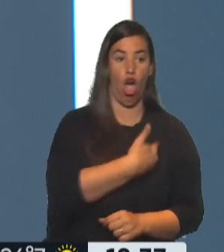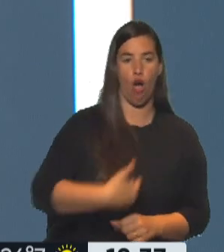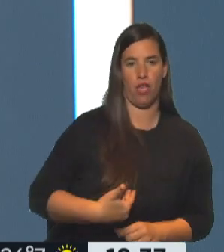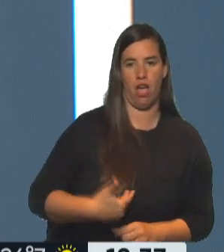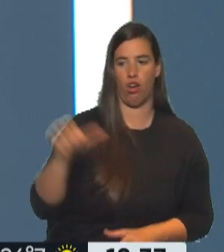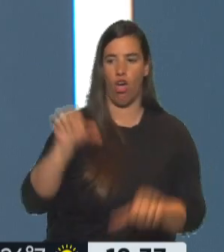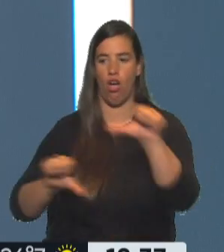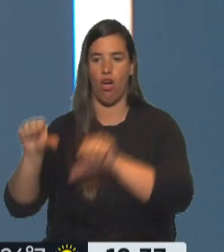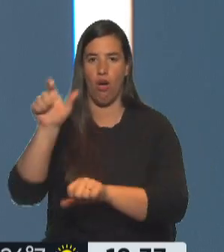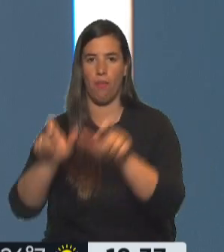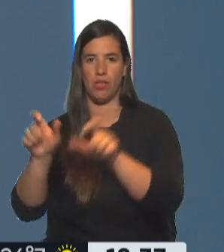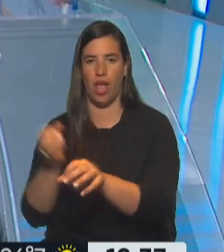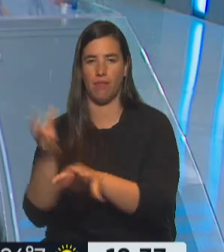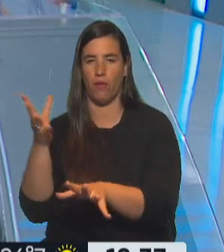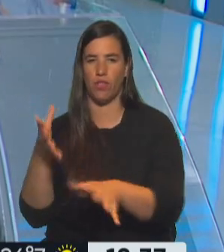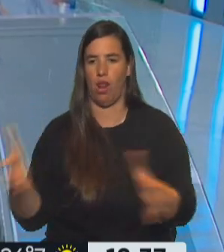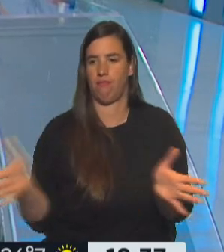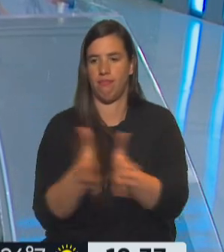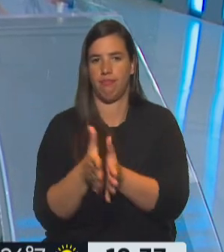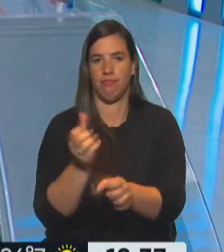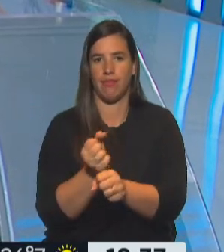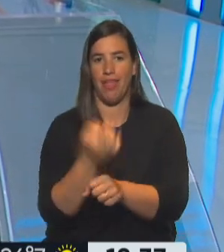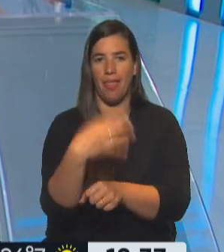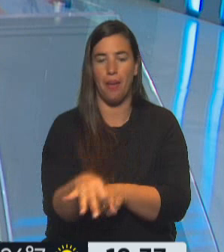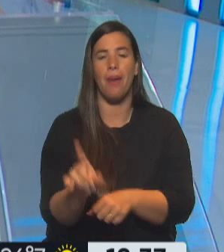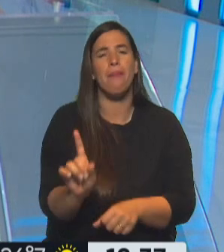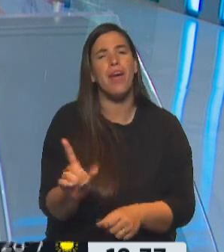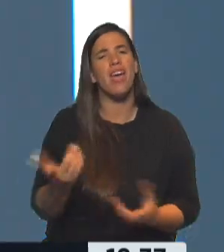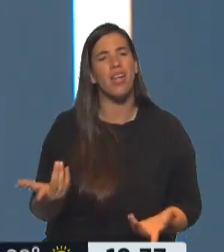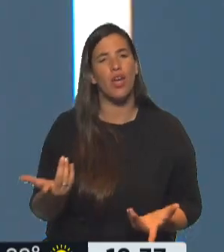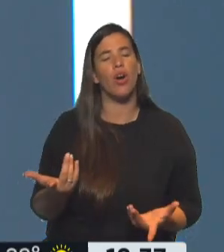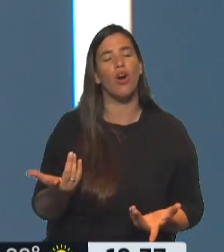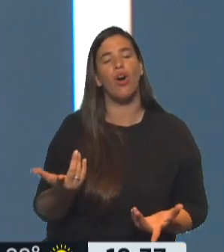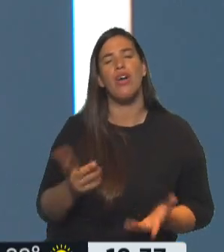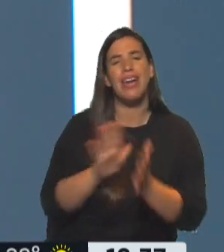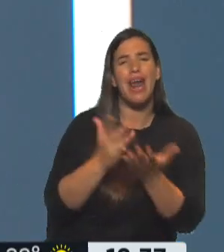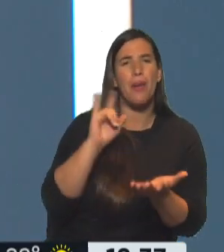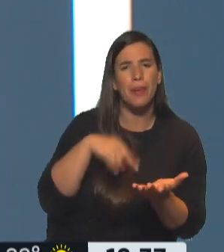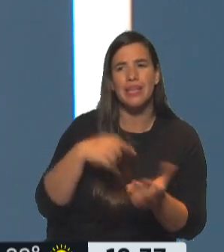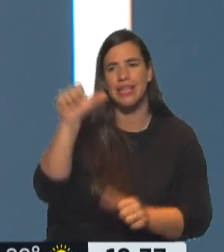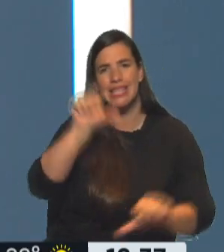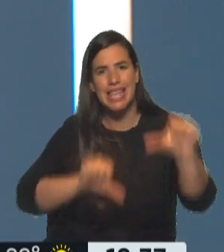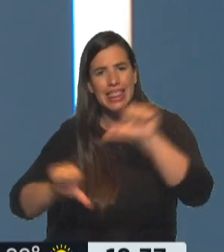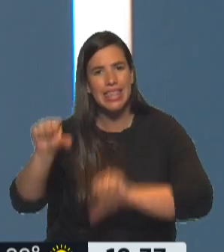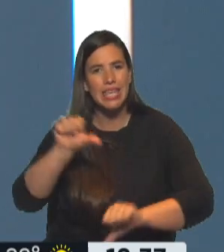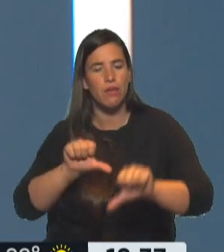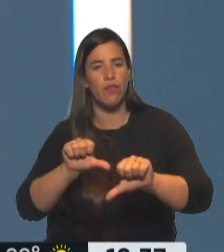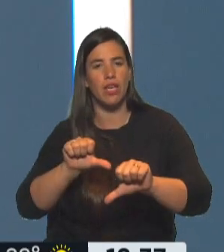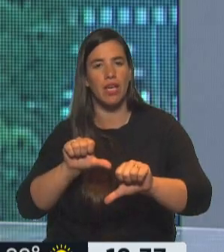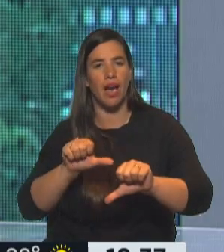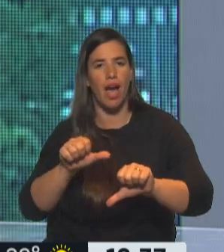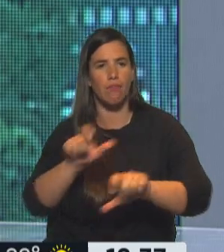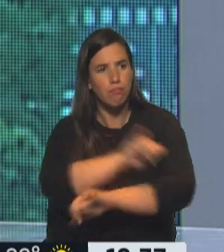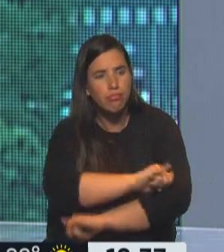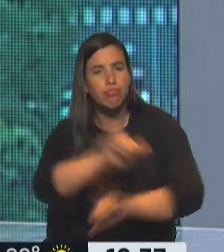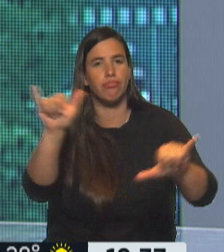Pero más allá de esto, ¿qué significa que una revista científica como esta, qué peso tiene, qué importancia tiene